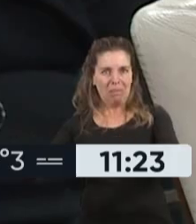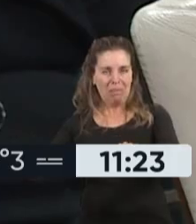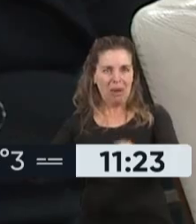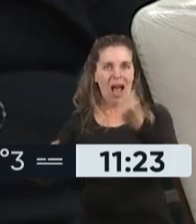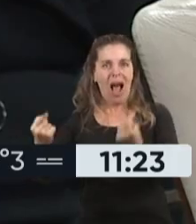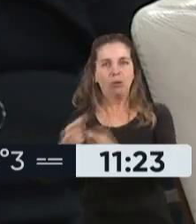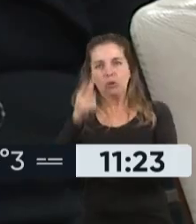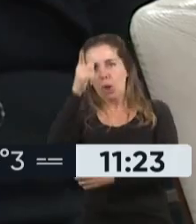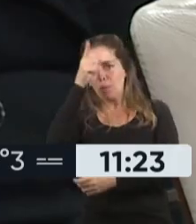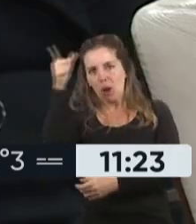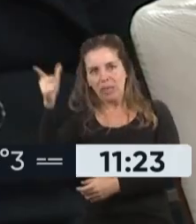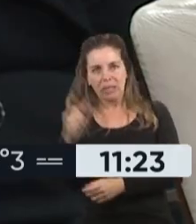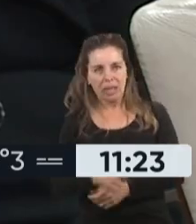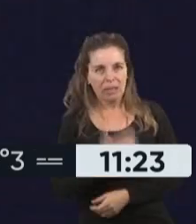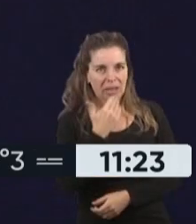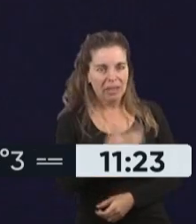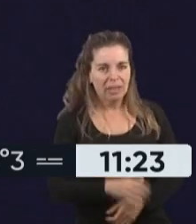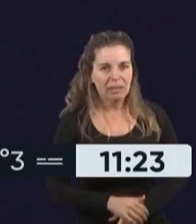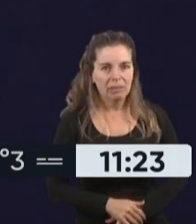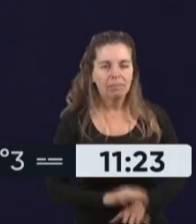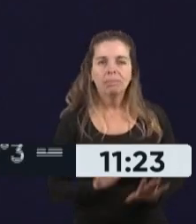policial? Gracias.